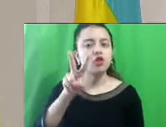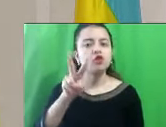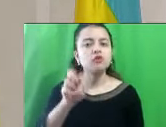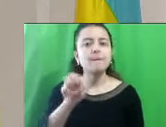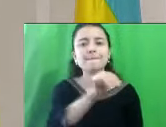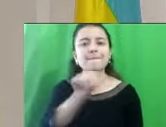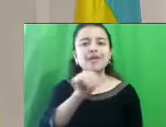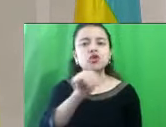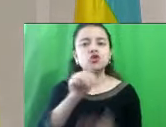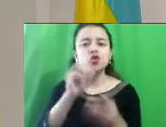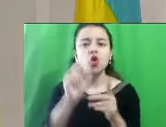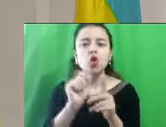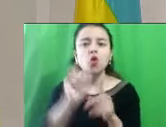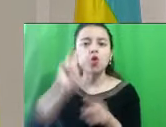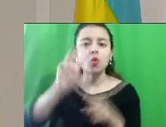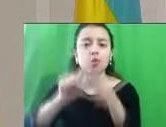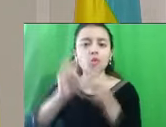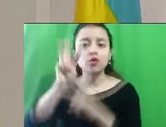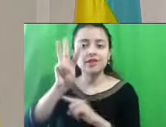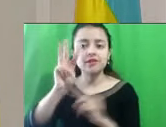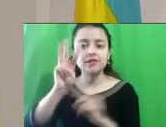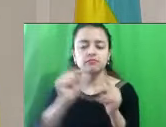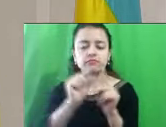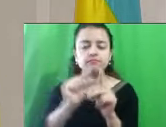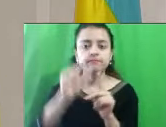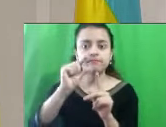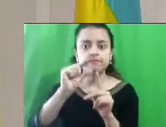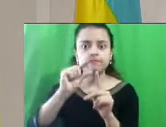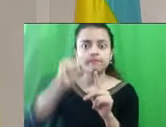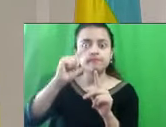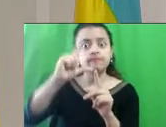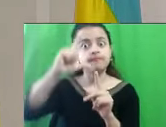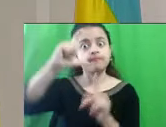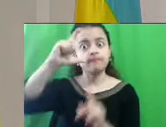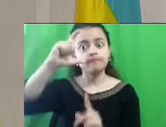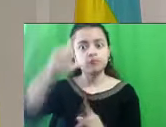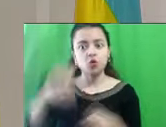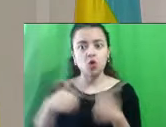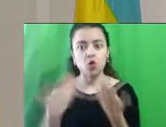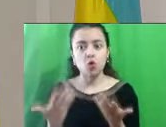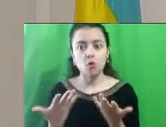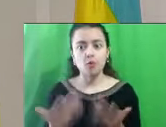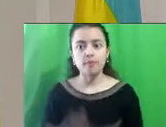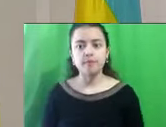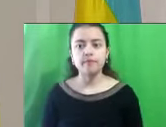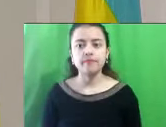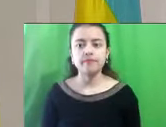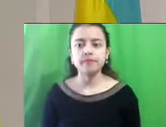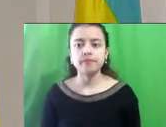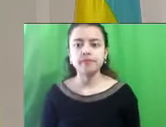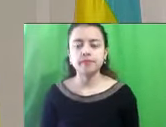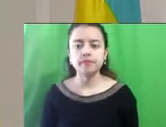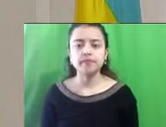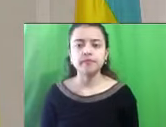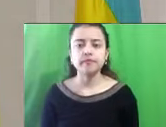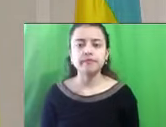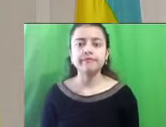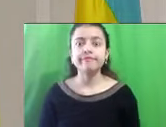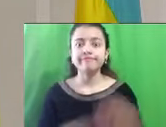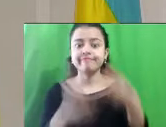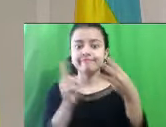este proceso, se presentó también un problema con un atentado que se hizo